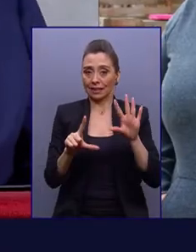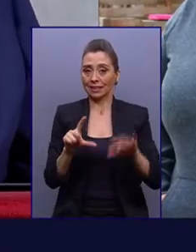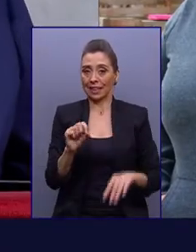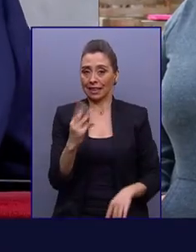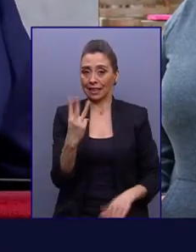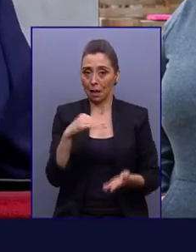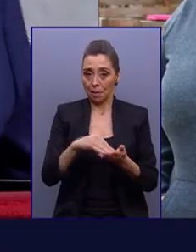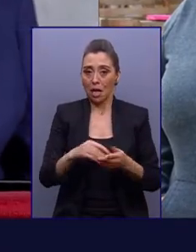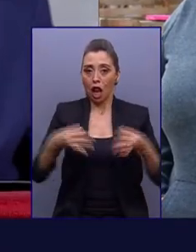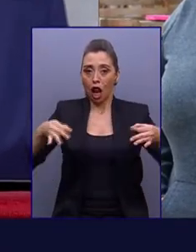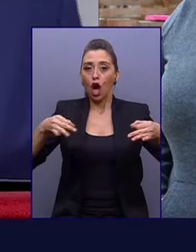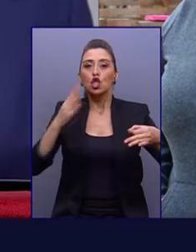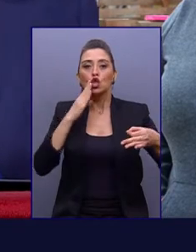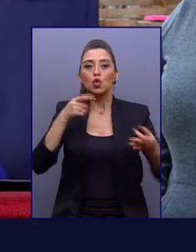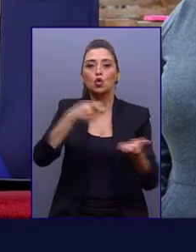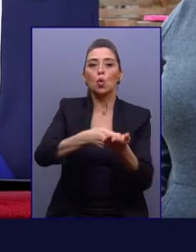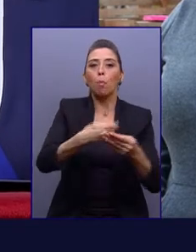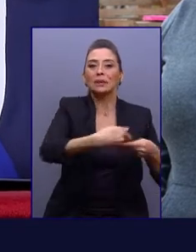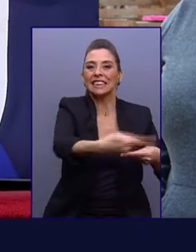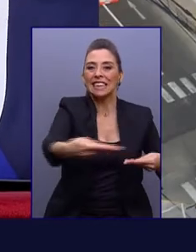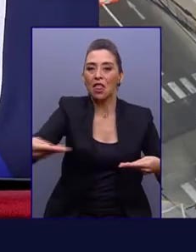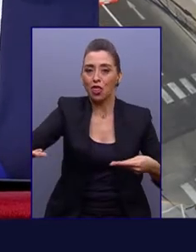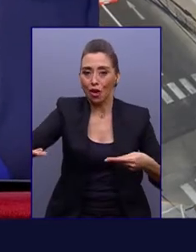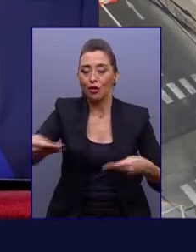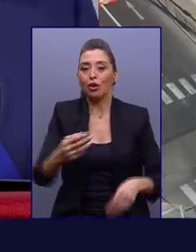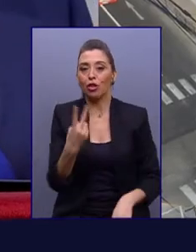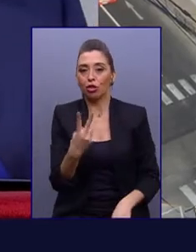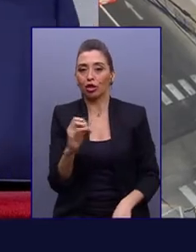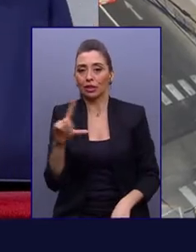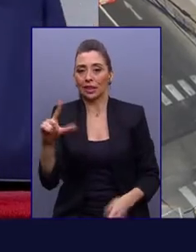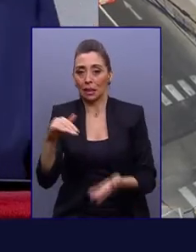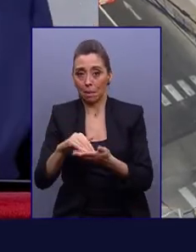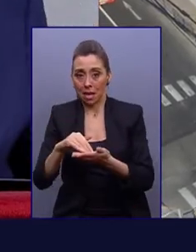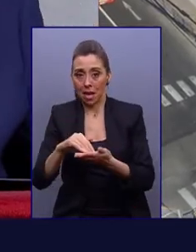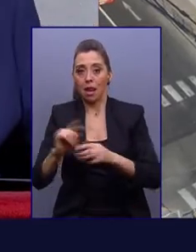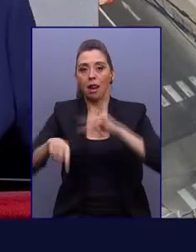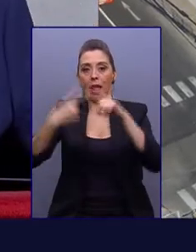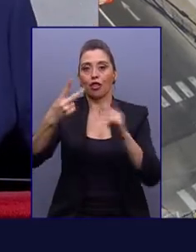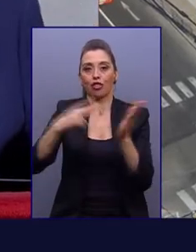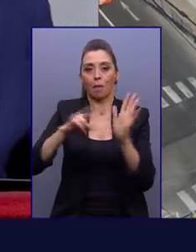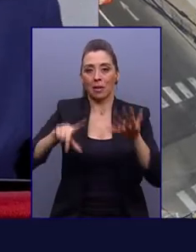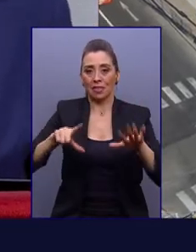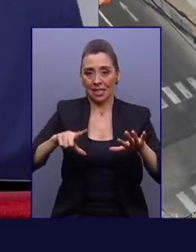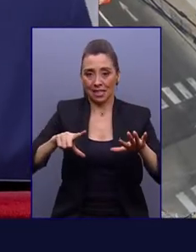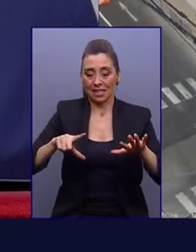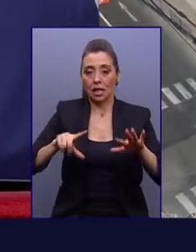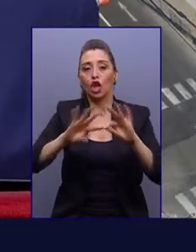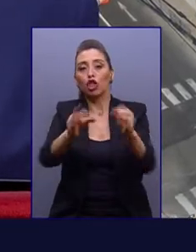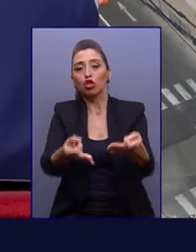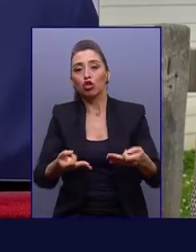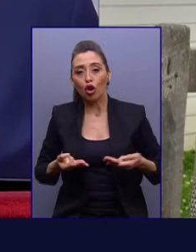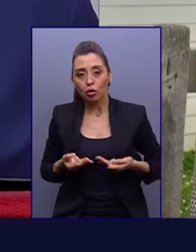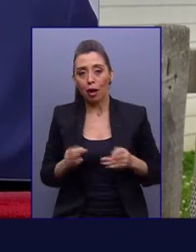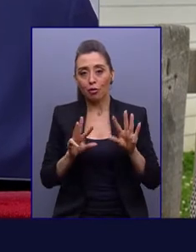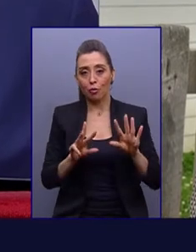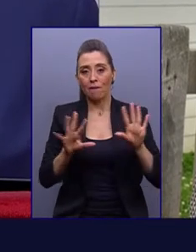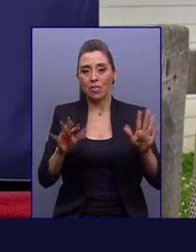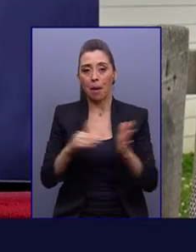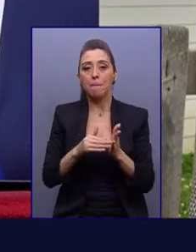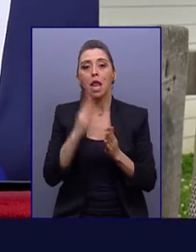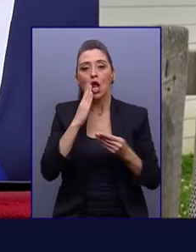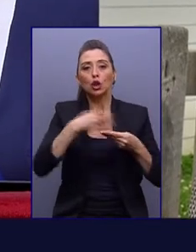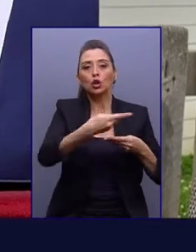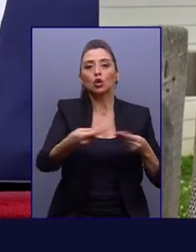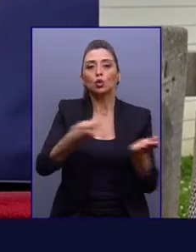703.000 subsidios habitacionales, a los que se agregarán 207.000 el 2017, llegando entonces a 910.000 en este